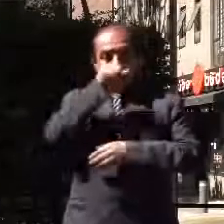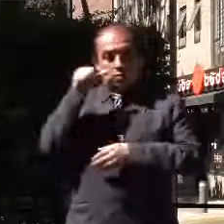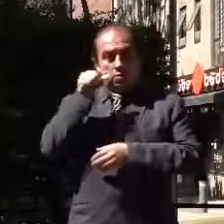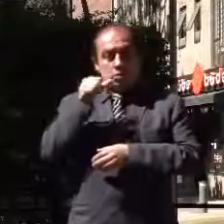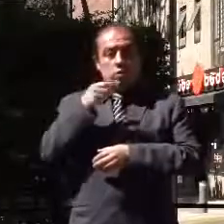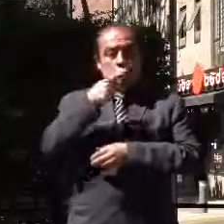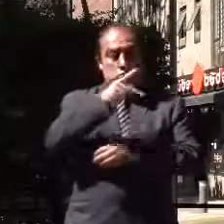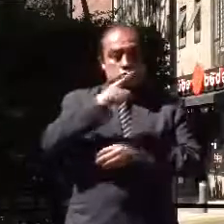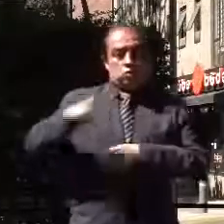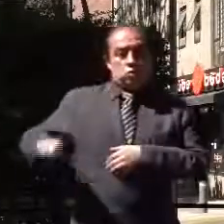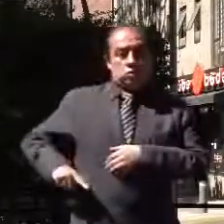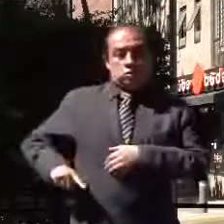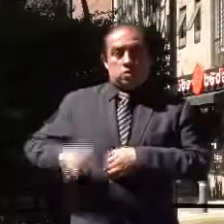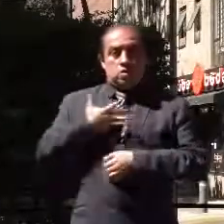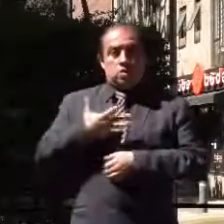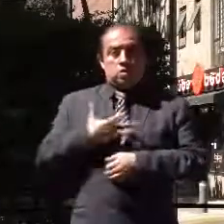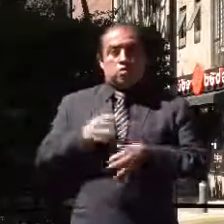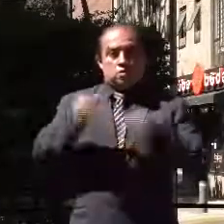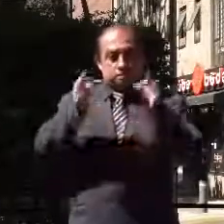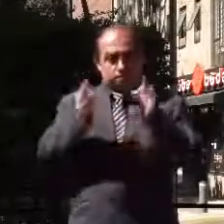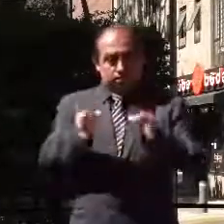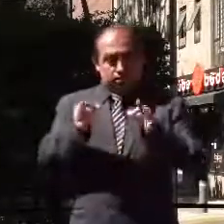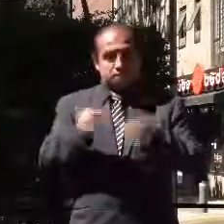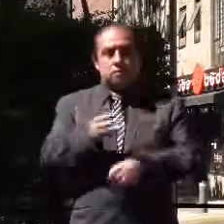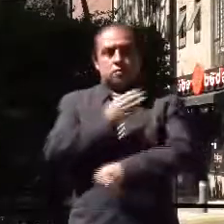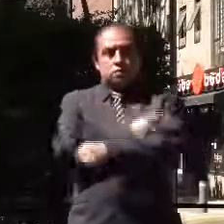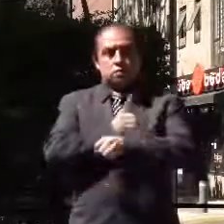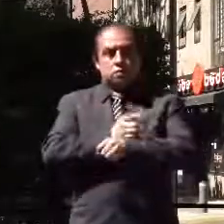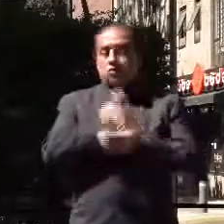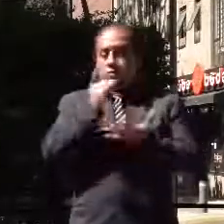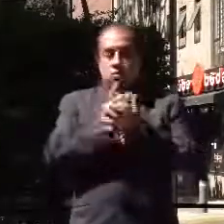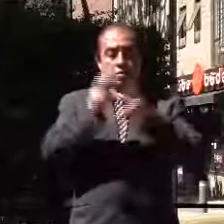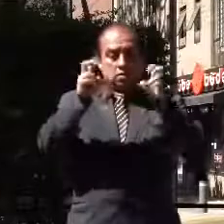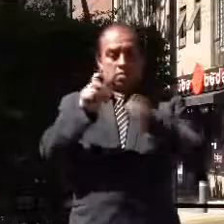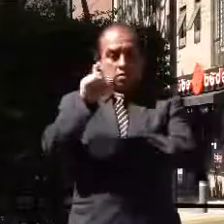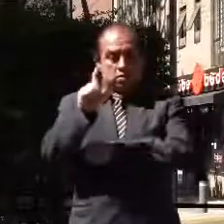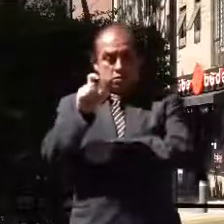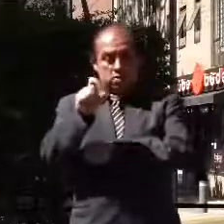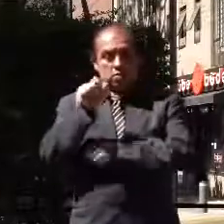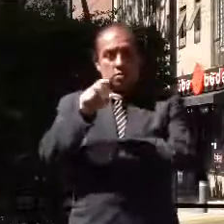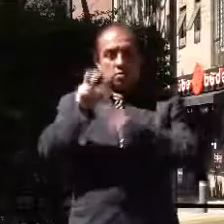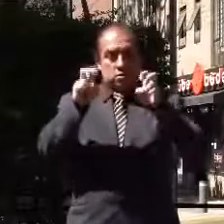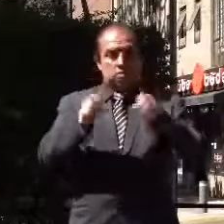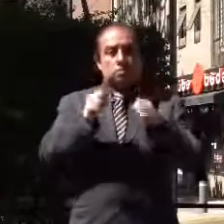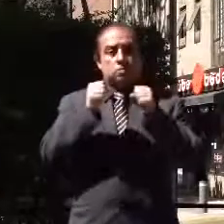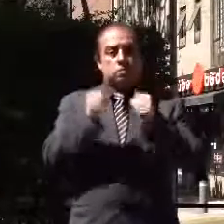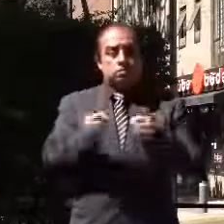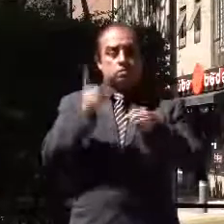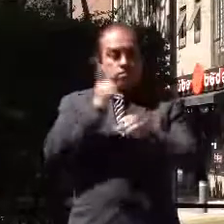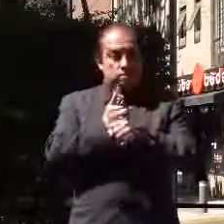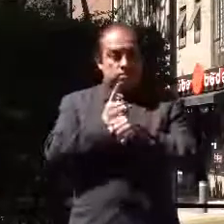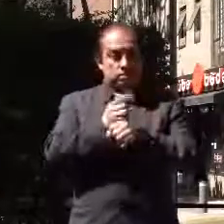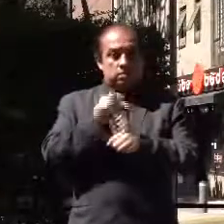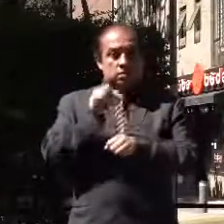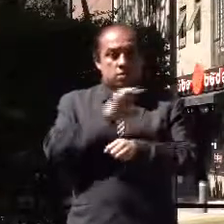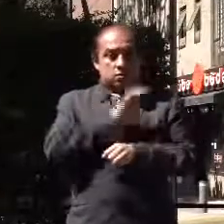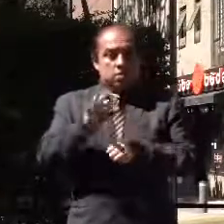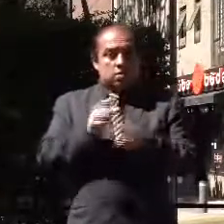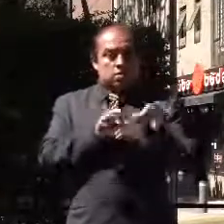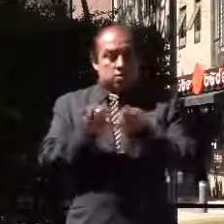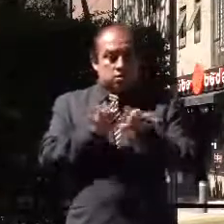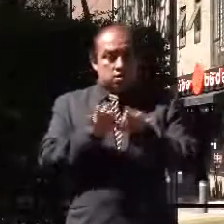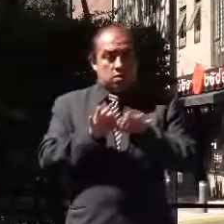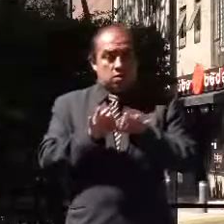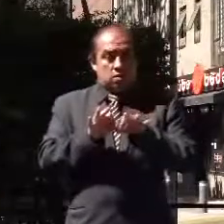su gobierno tiene una absoluta coordinación, no solamente en los temas de agua, sino en los temas de seguridad. Hemos podido trabajar de la mano, como lo